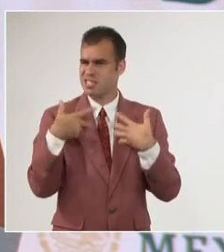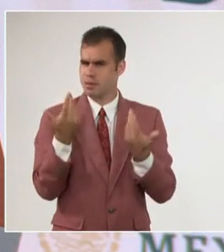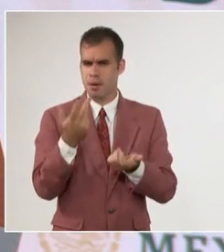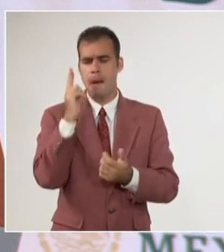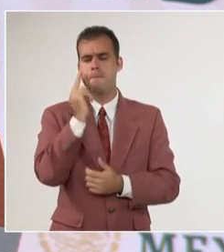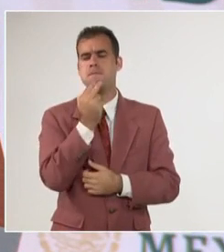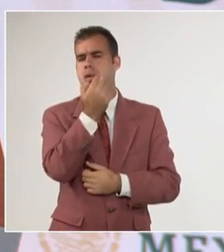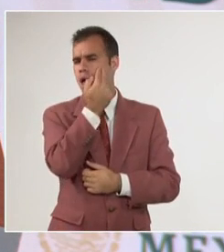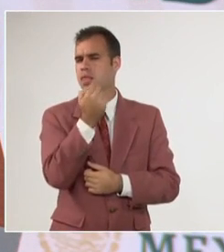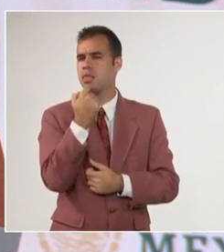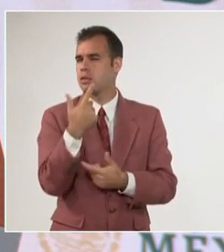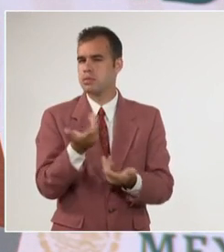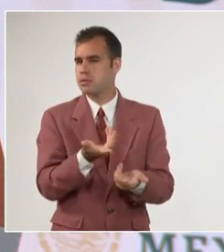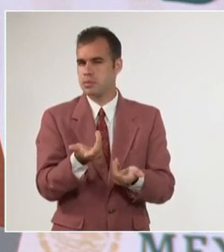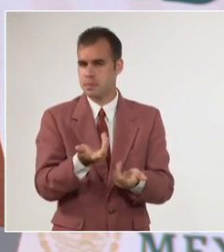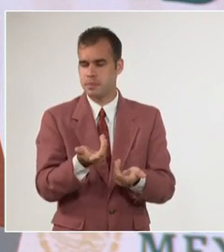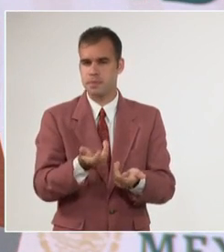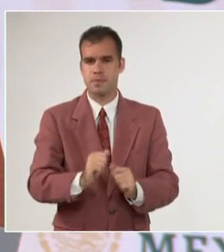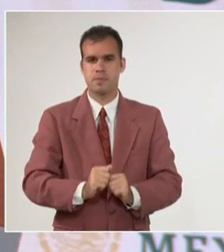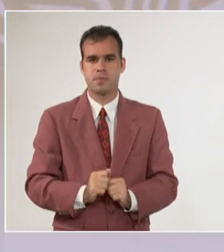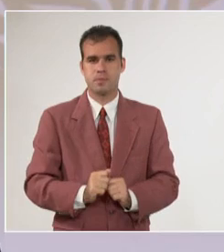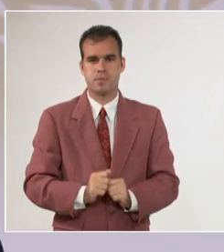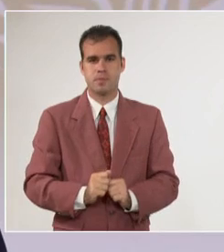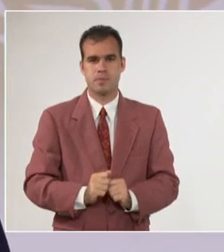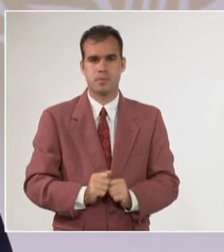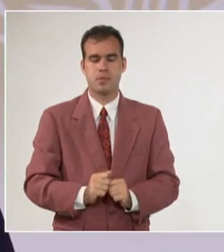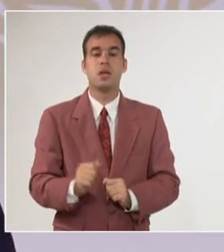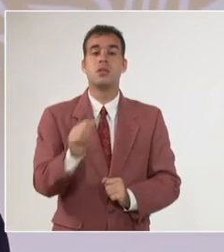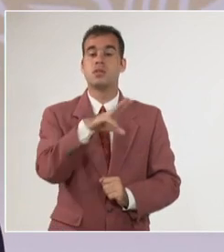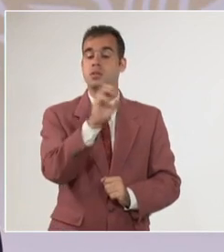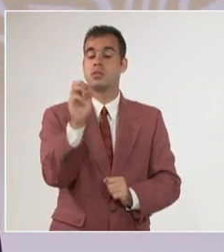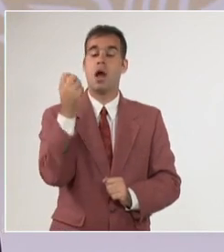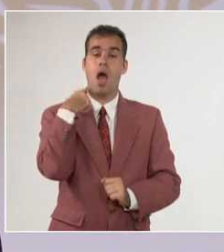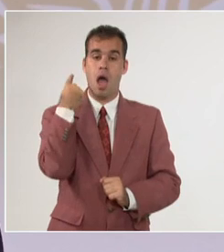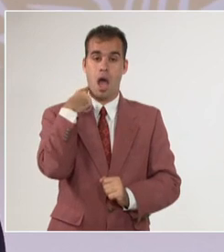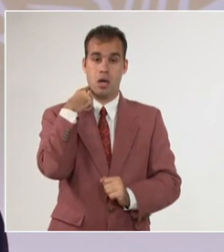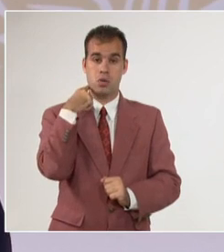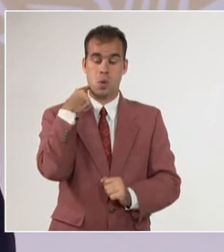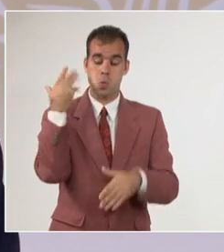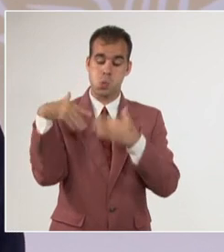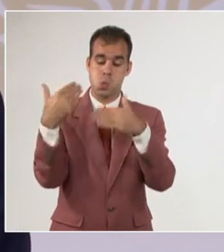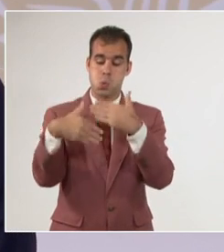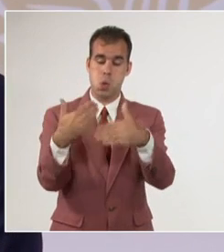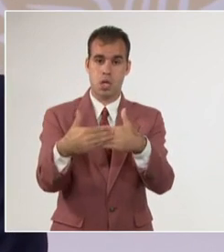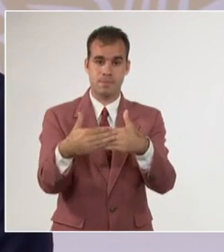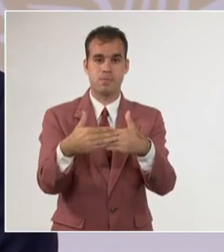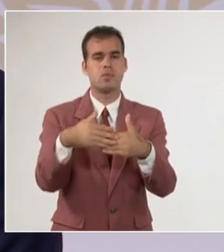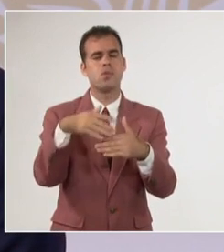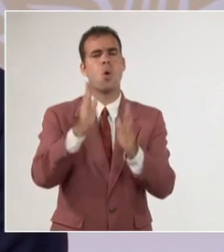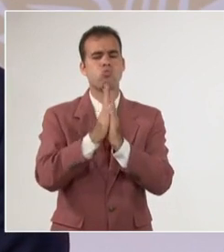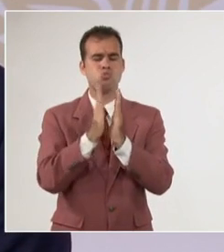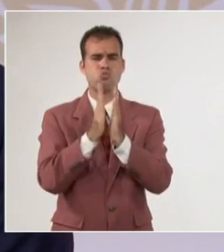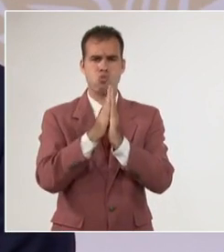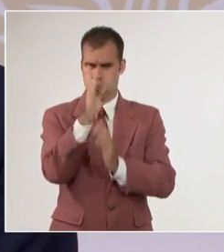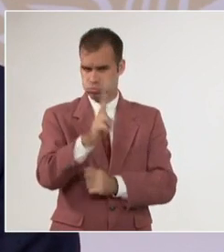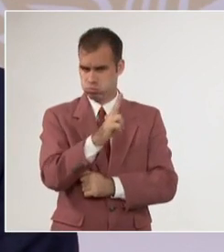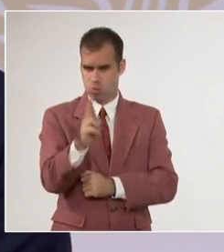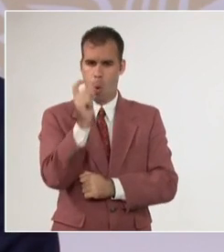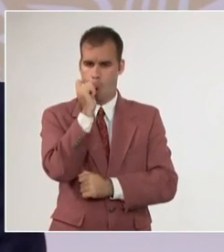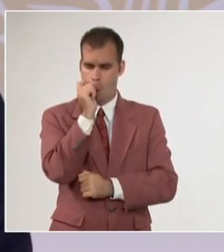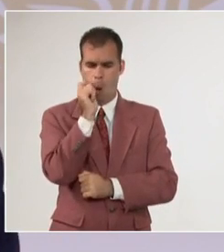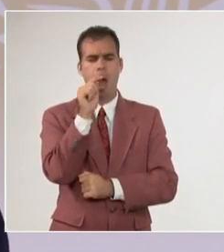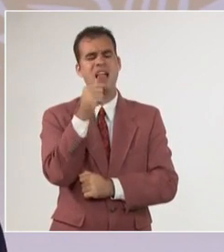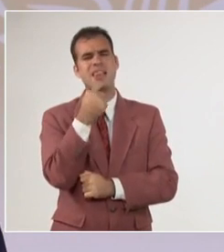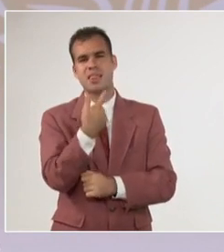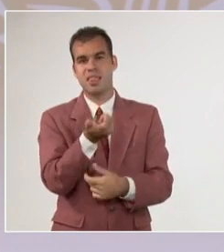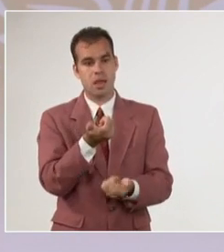expresa: 300 años después, un cura citó su aldea guerra contra los padres que negaban la vida de alma a sus